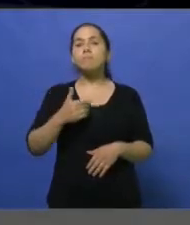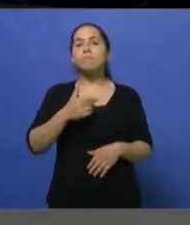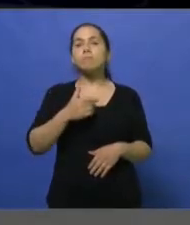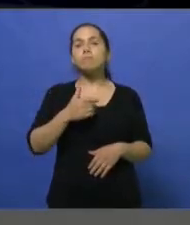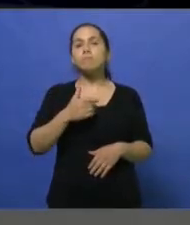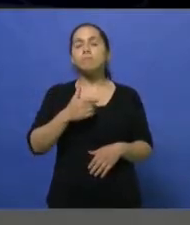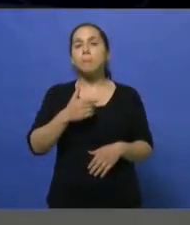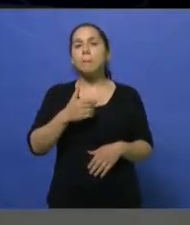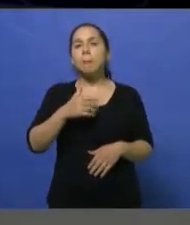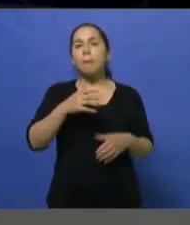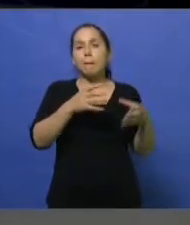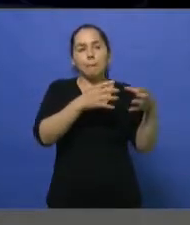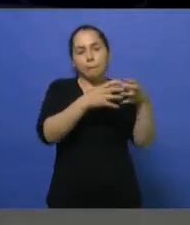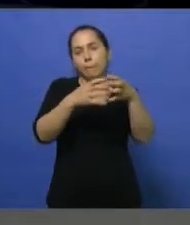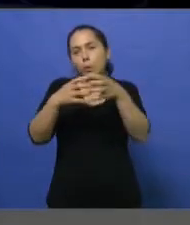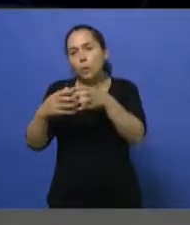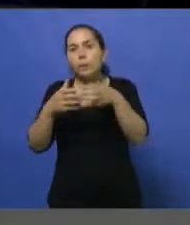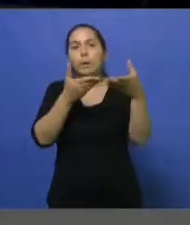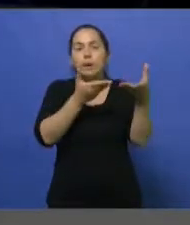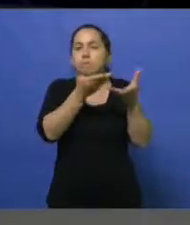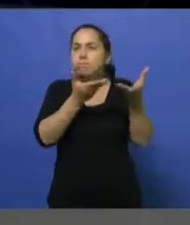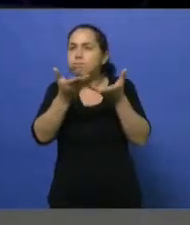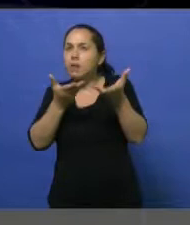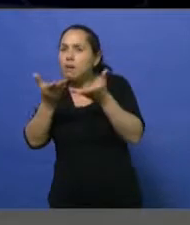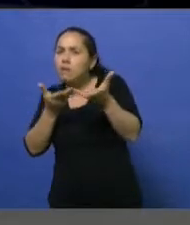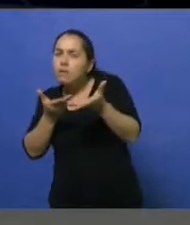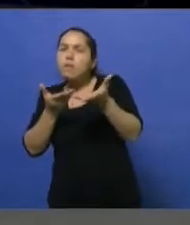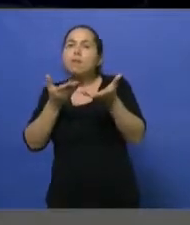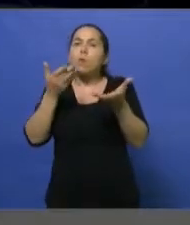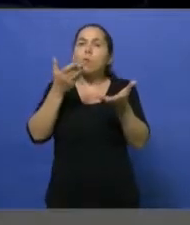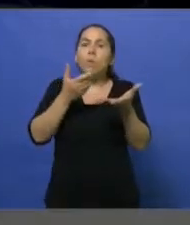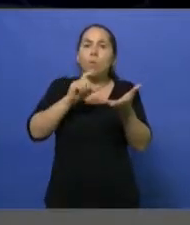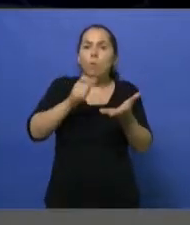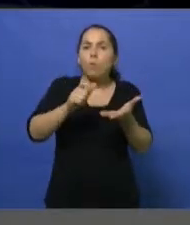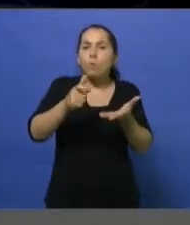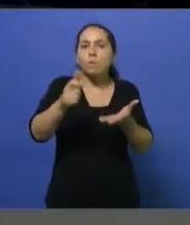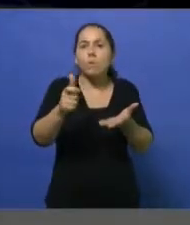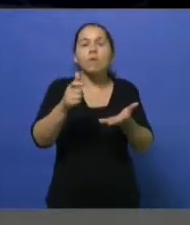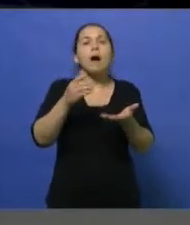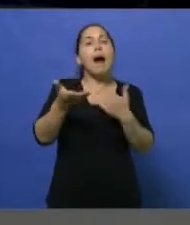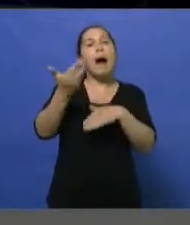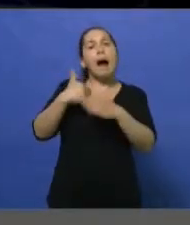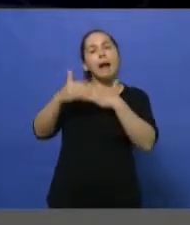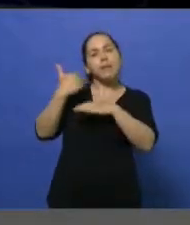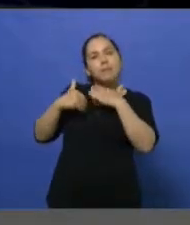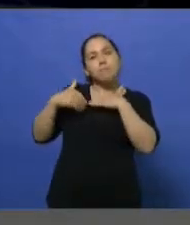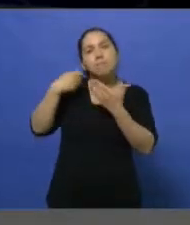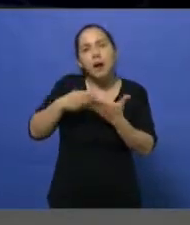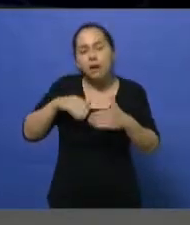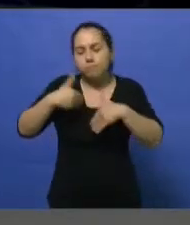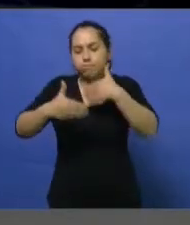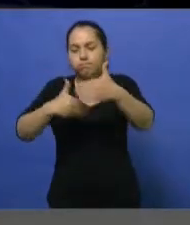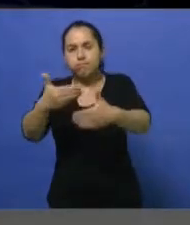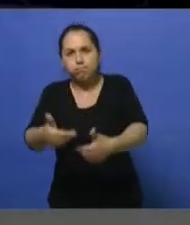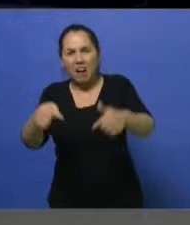una cuota, puede decirse retroactiva a lo que hemos pagado. A ver si podemos explicártelo. Vamos a poner